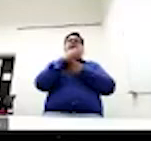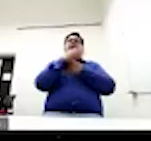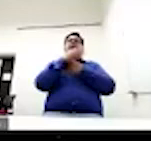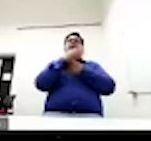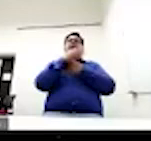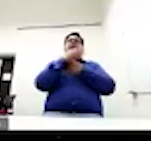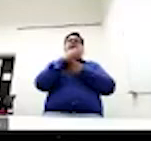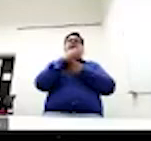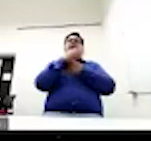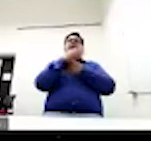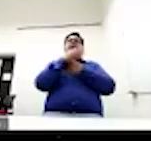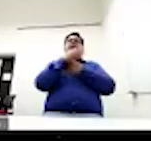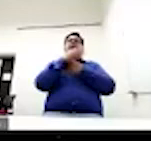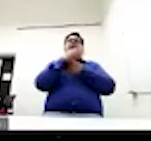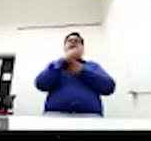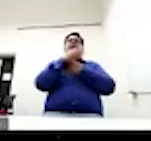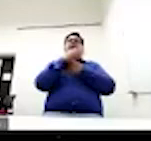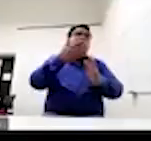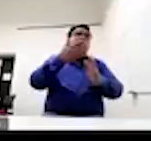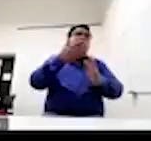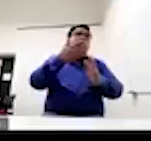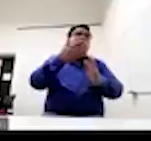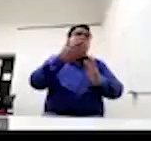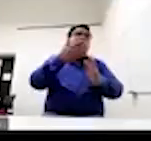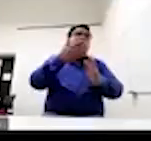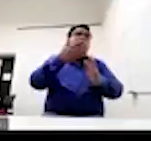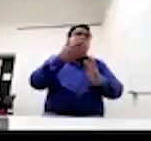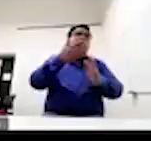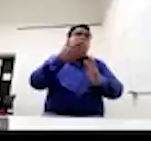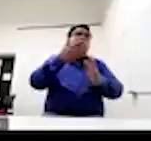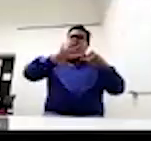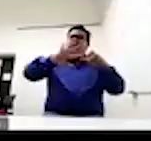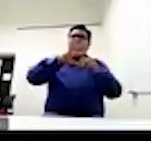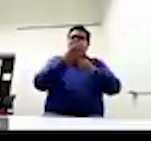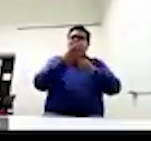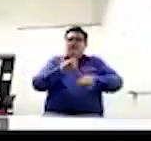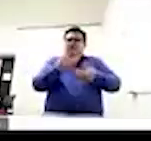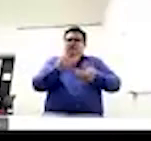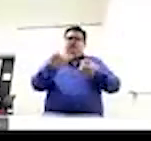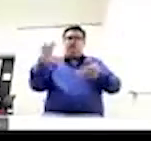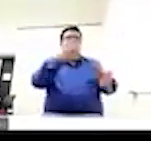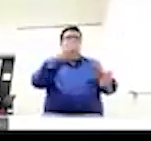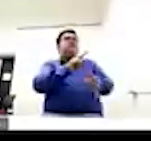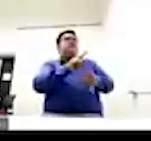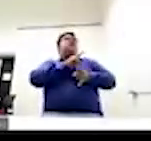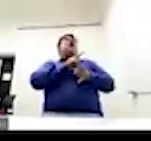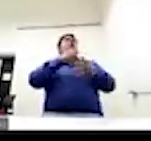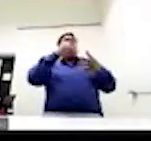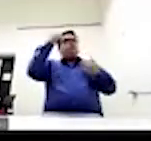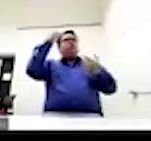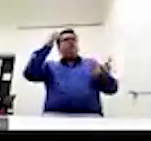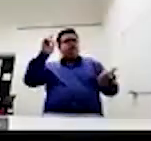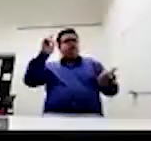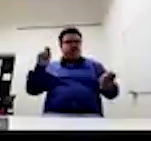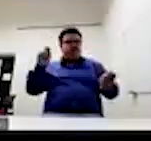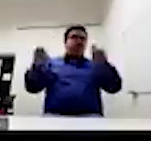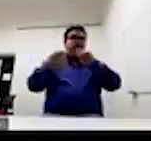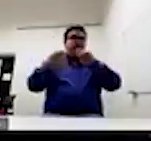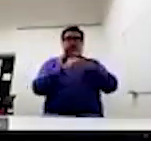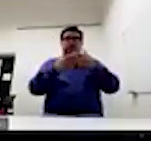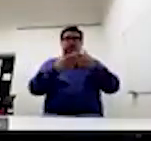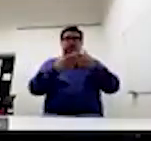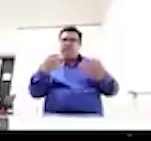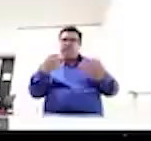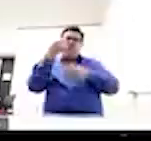generar conciencia y cambio a través de nuestras creaciones? ¿Queremos resignarnos o concebir un mundo diferente?